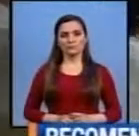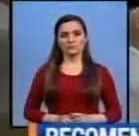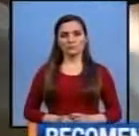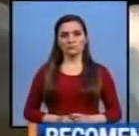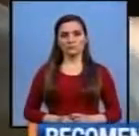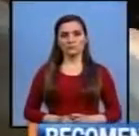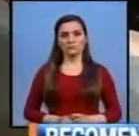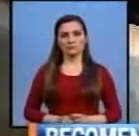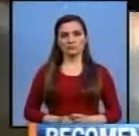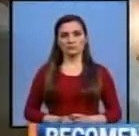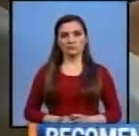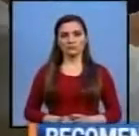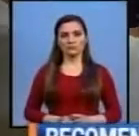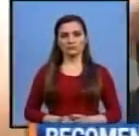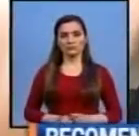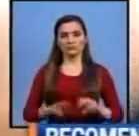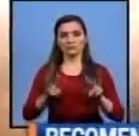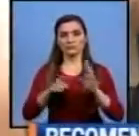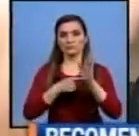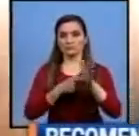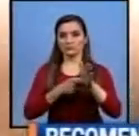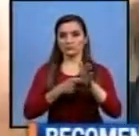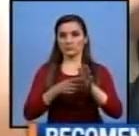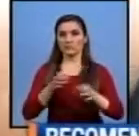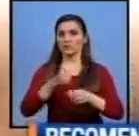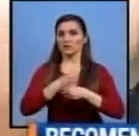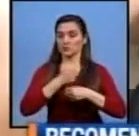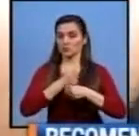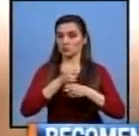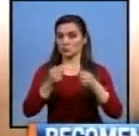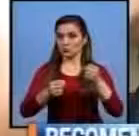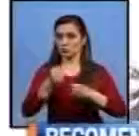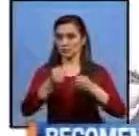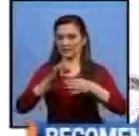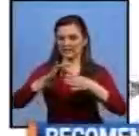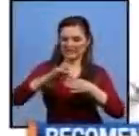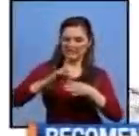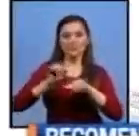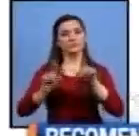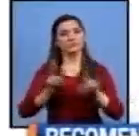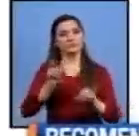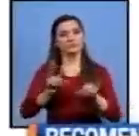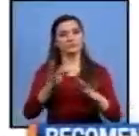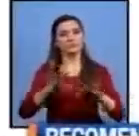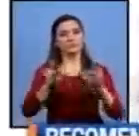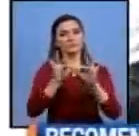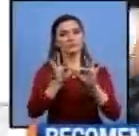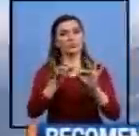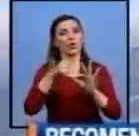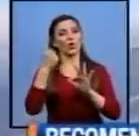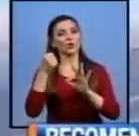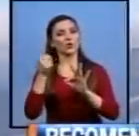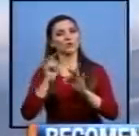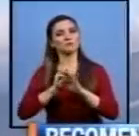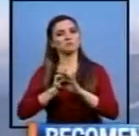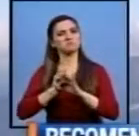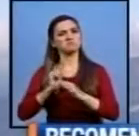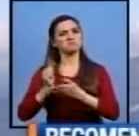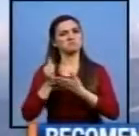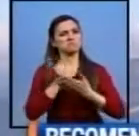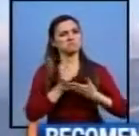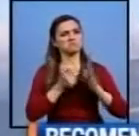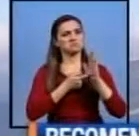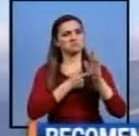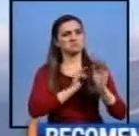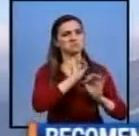Más allá de tener la posibilidad de asegurar tu vehículo ante posibles riesgos, es necesario implementar otras medidas. La